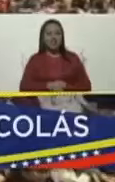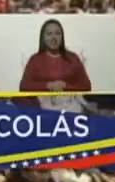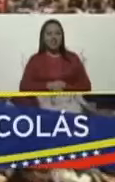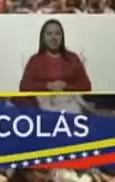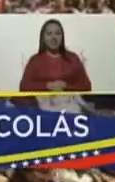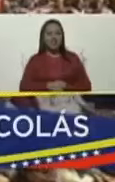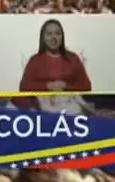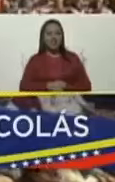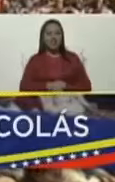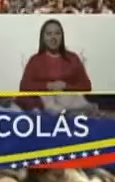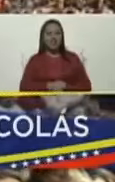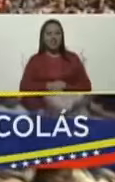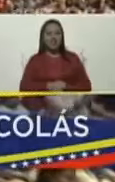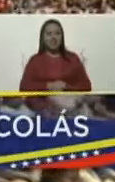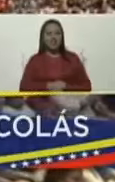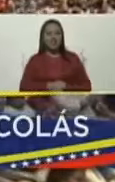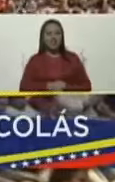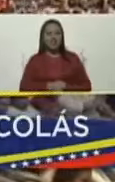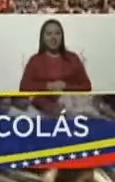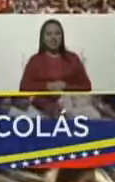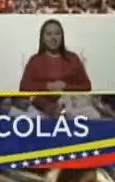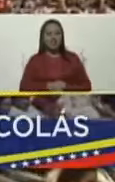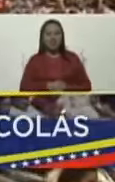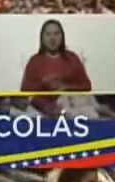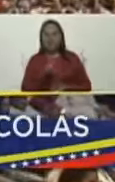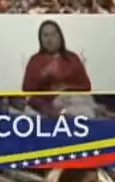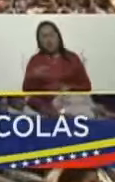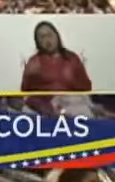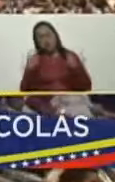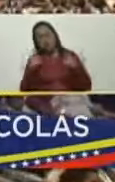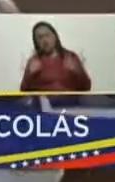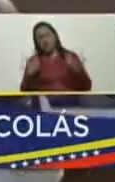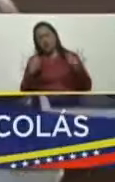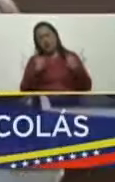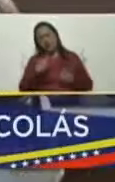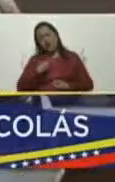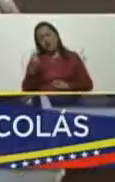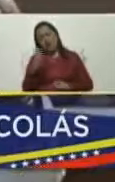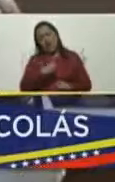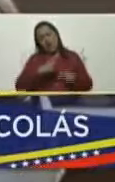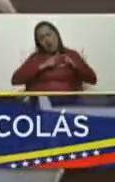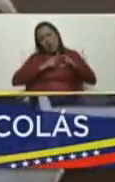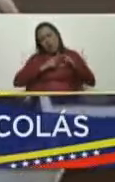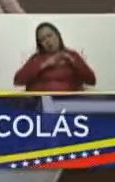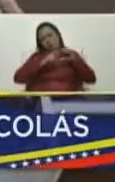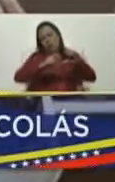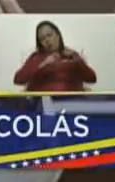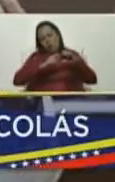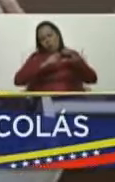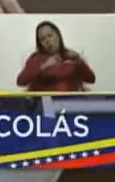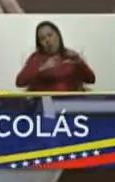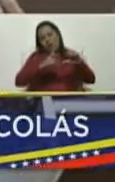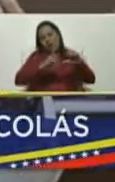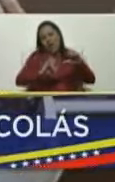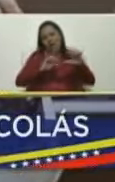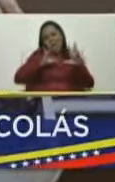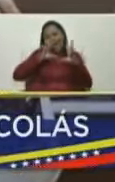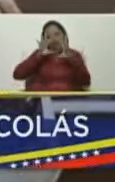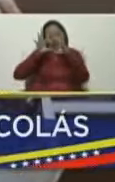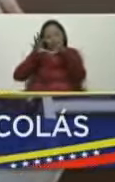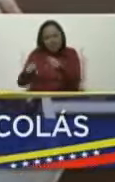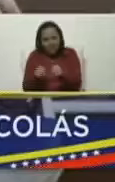Acábame de ganar, no me martirices más. Que mi corazón está, que te